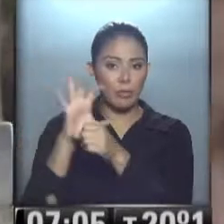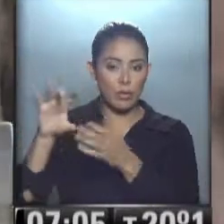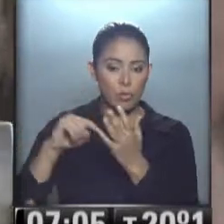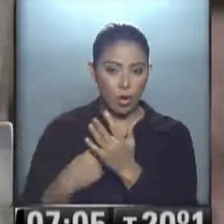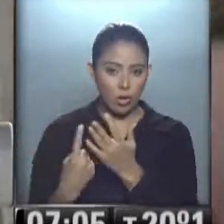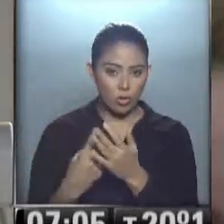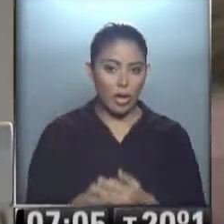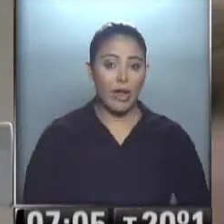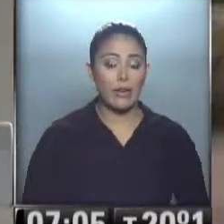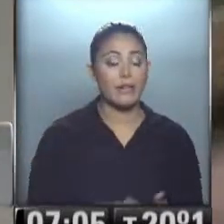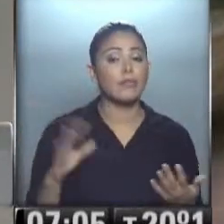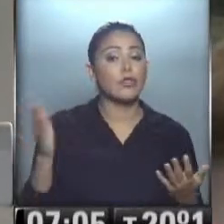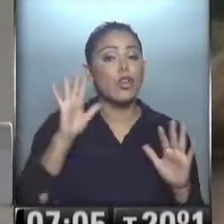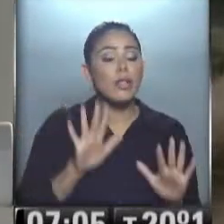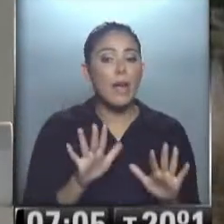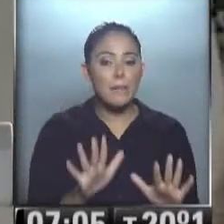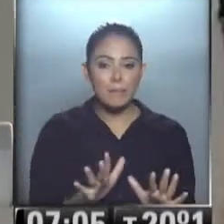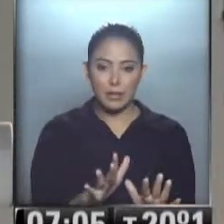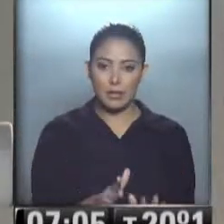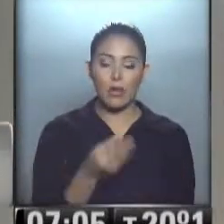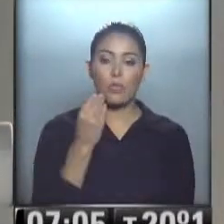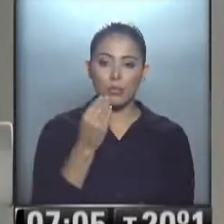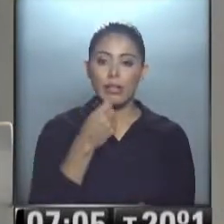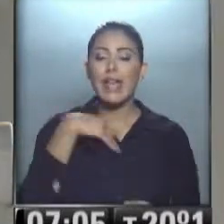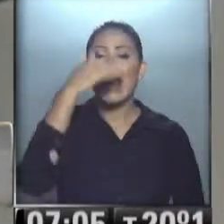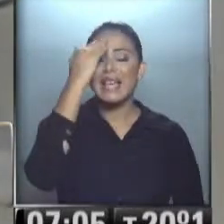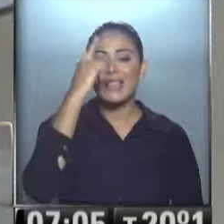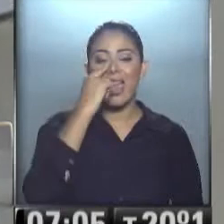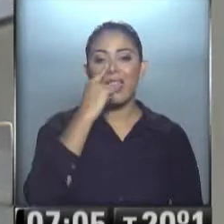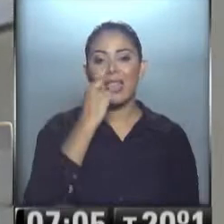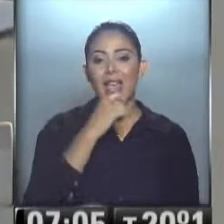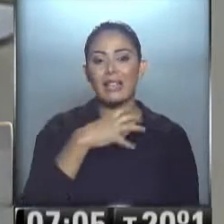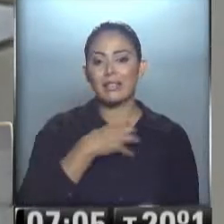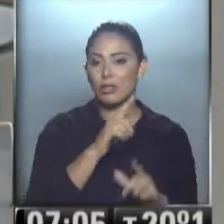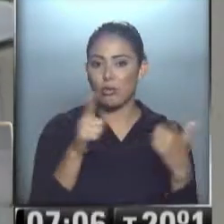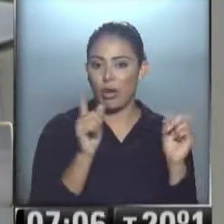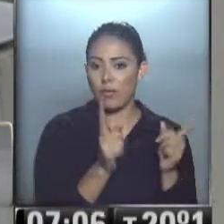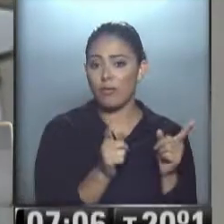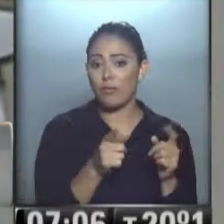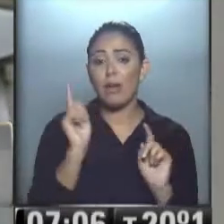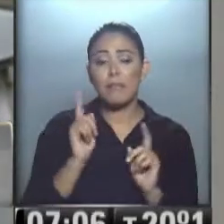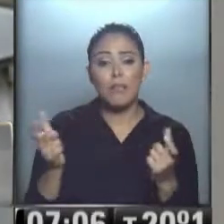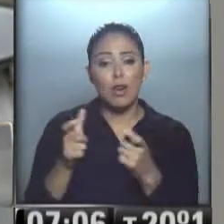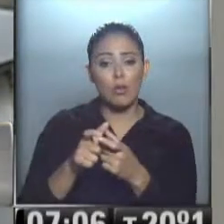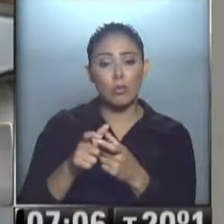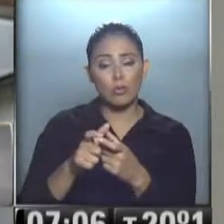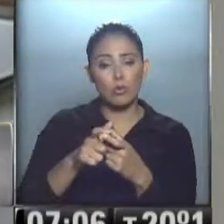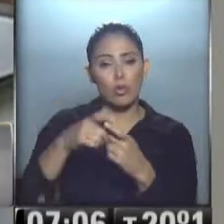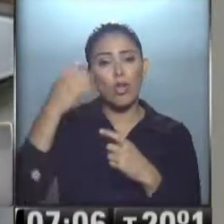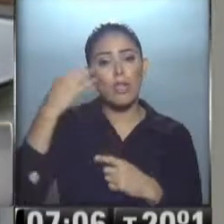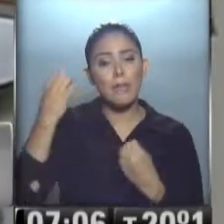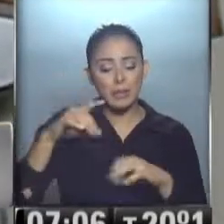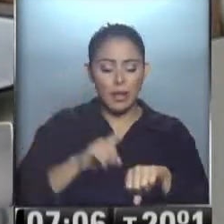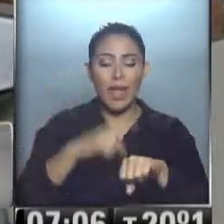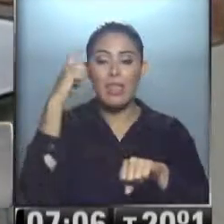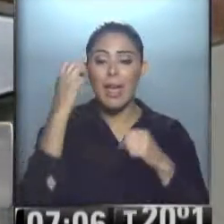aires- claro una espectativa yo diría superlativa mayor 15 días sin clases una reunión que estaba prevista para a partir de las